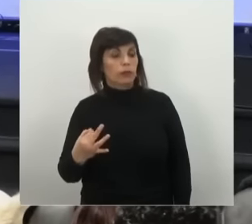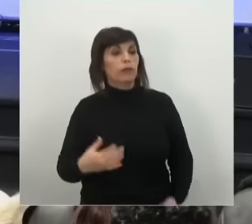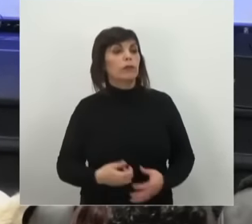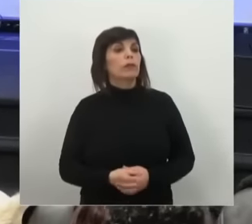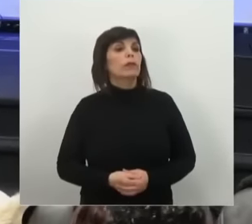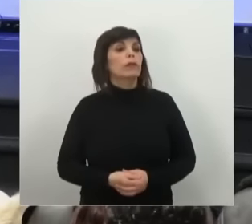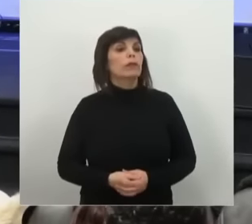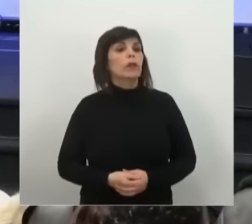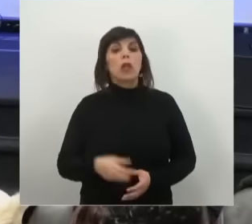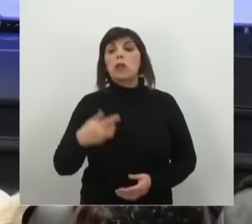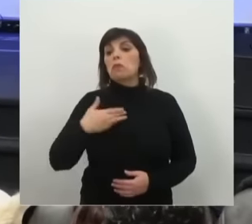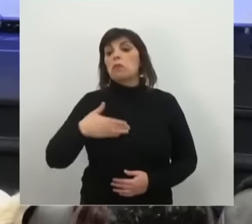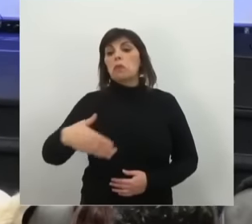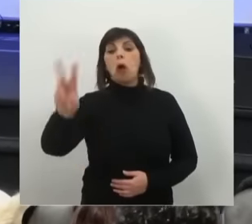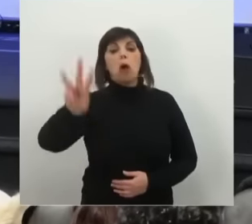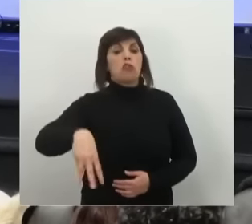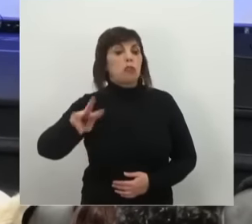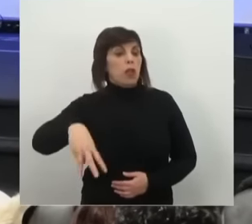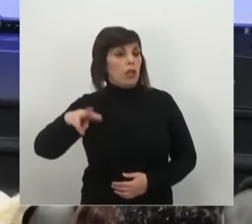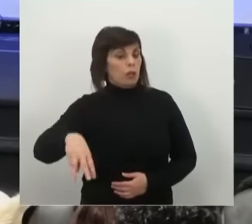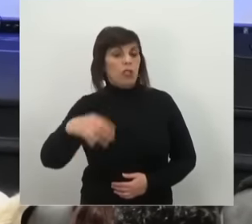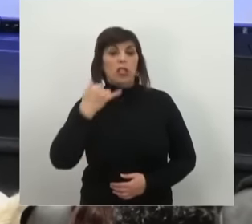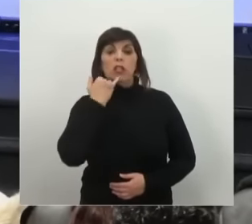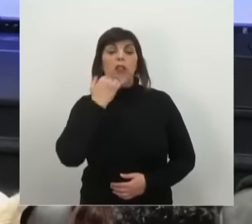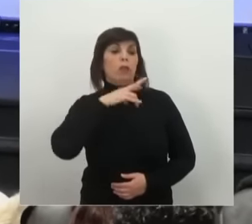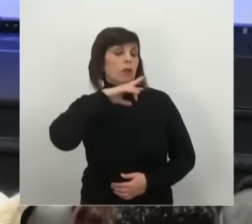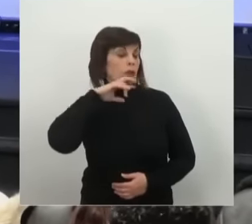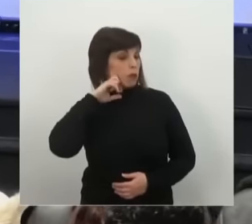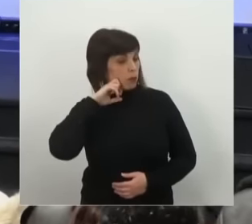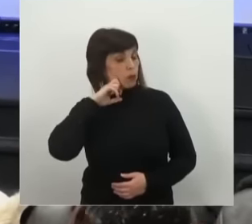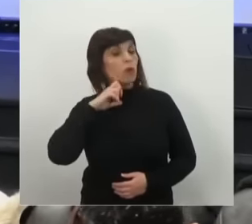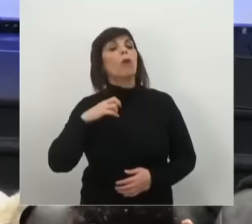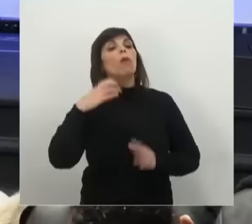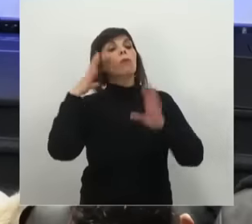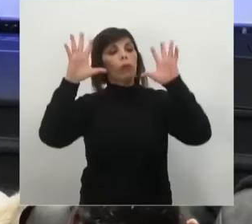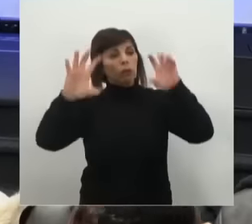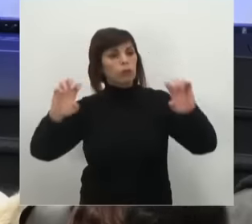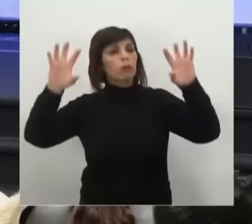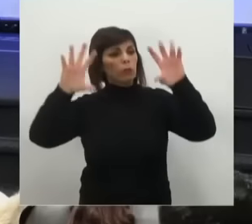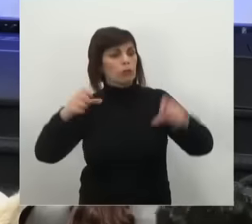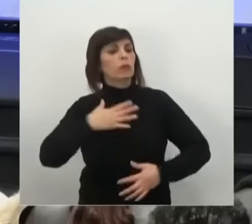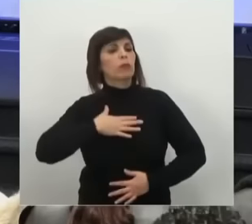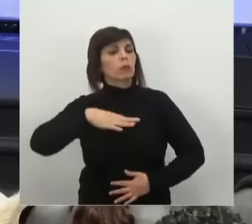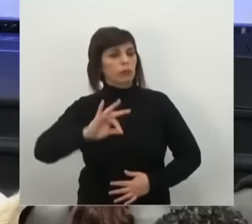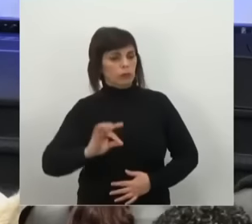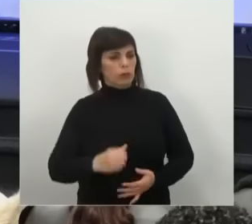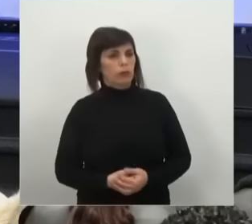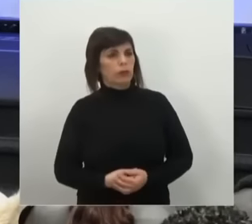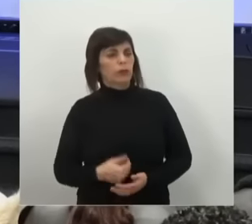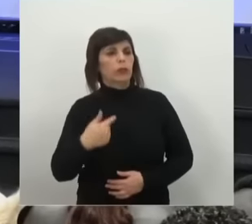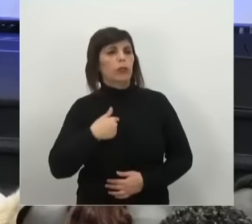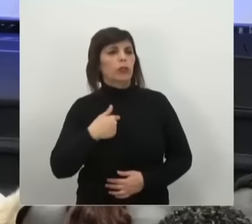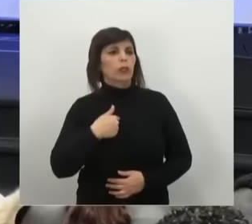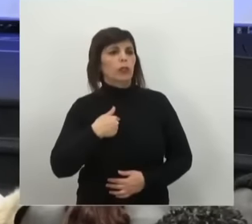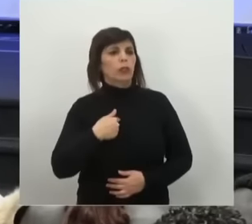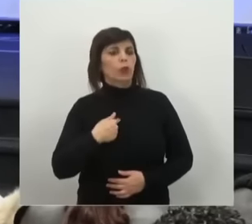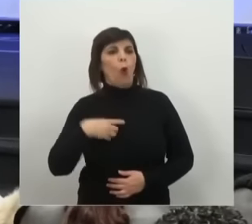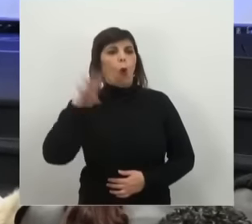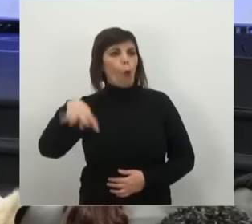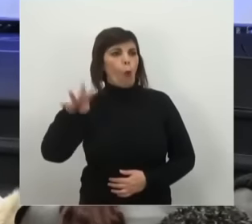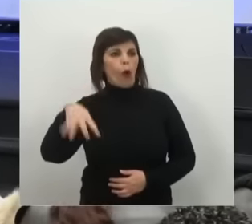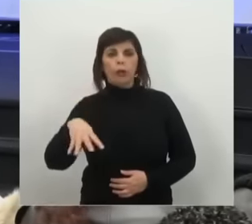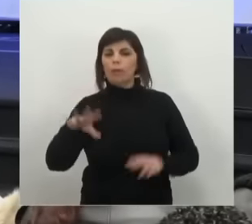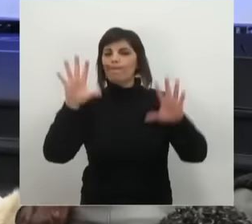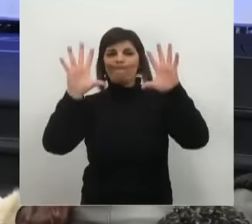difícil pero en tres meses usted sale aprendiendo si es que se dedica y lo aprende yo estuve cuatro meses y no lo aprendí